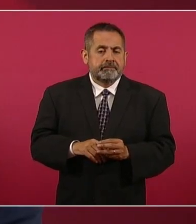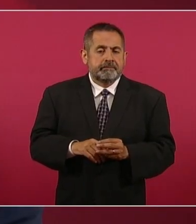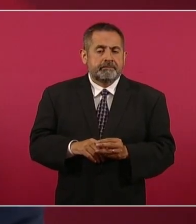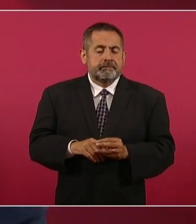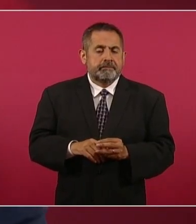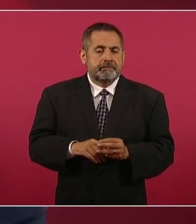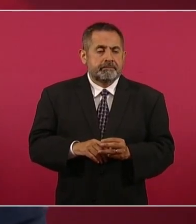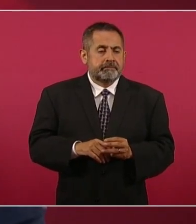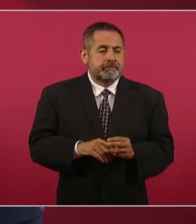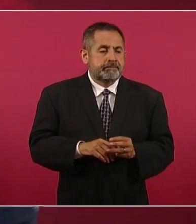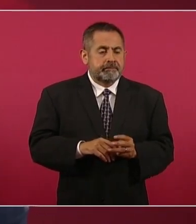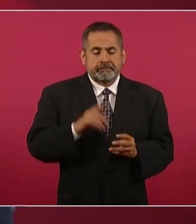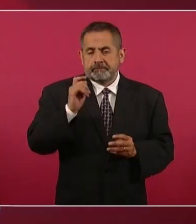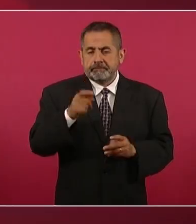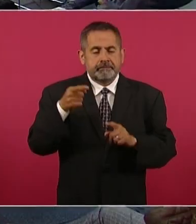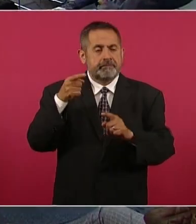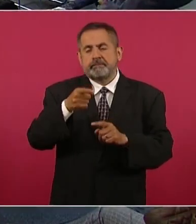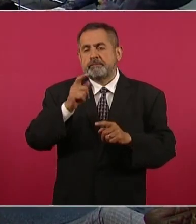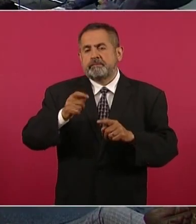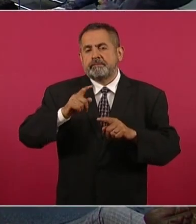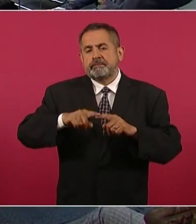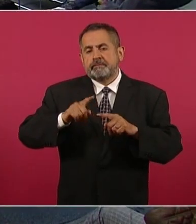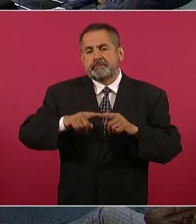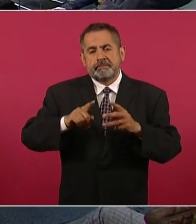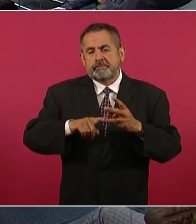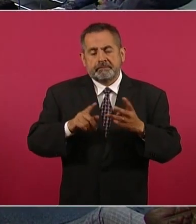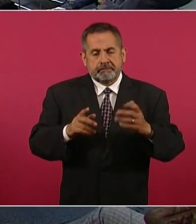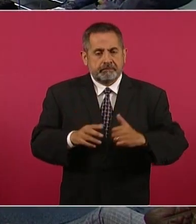lo que se tiene que